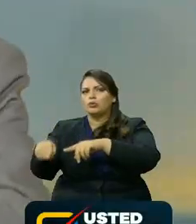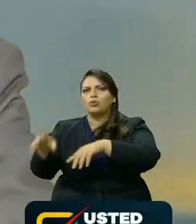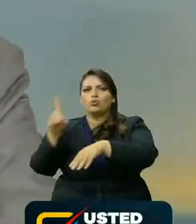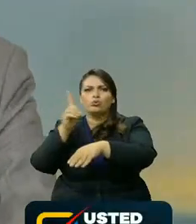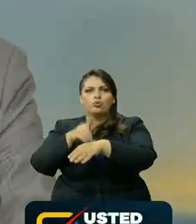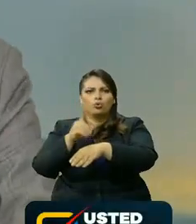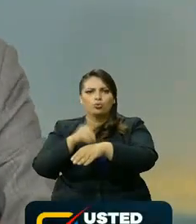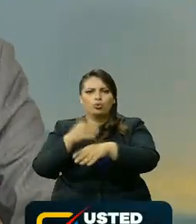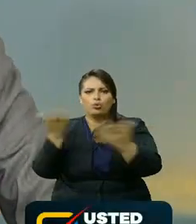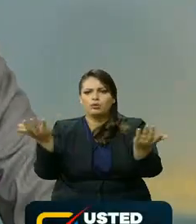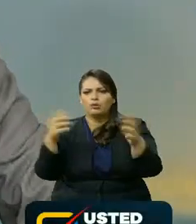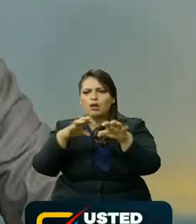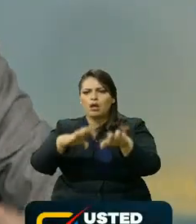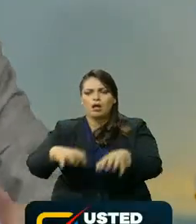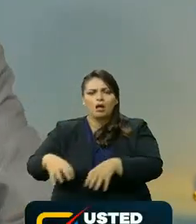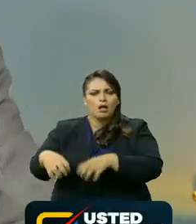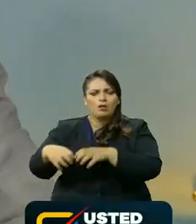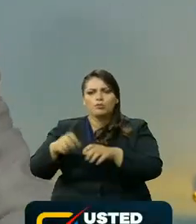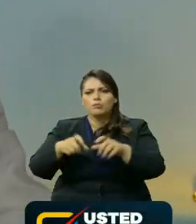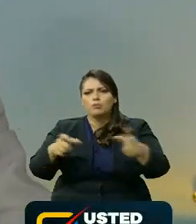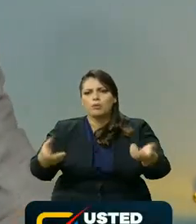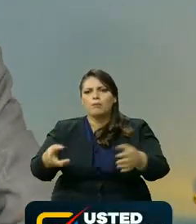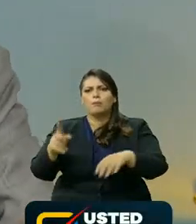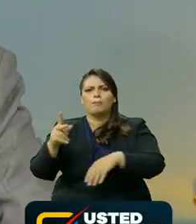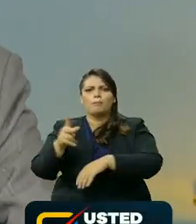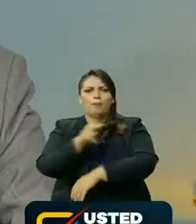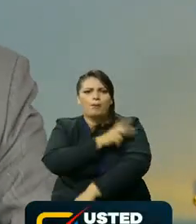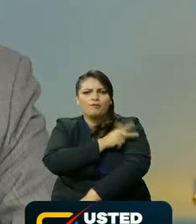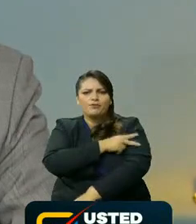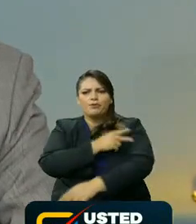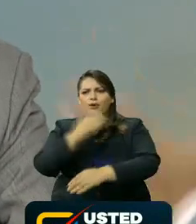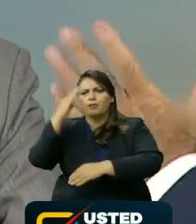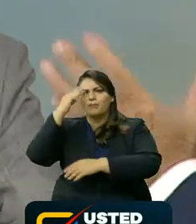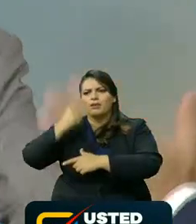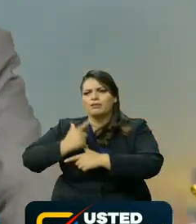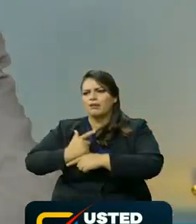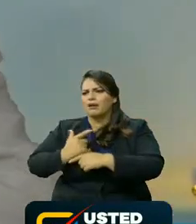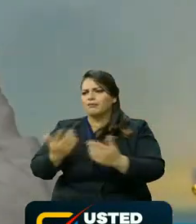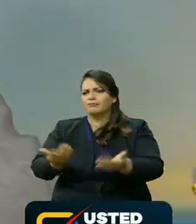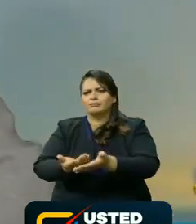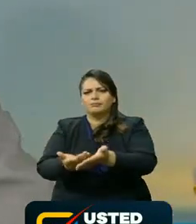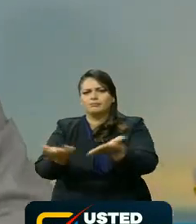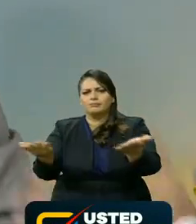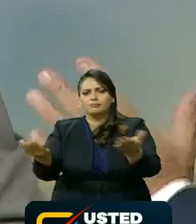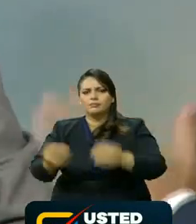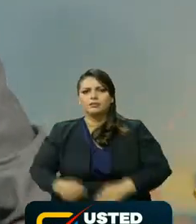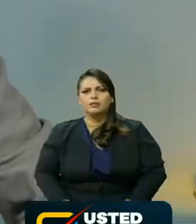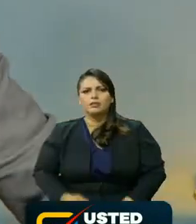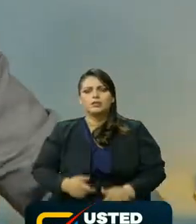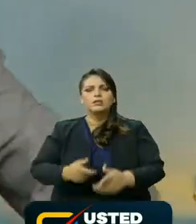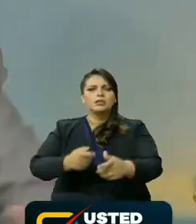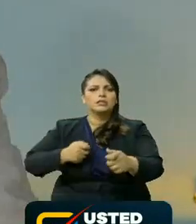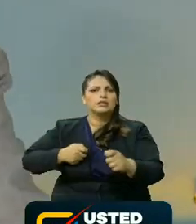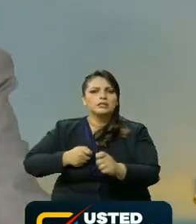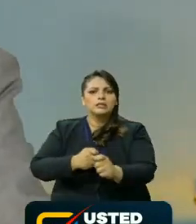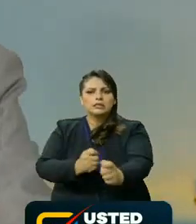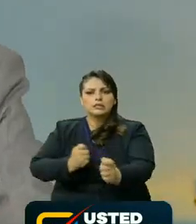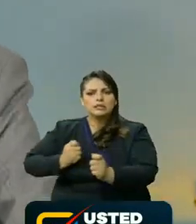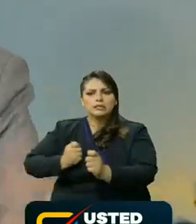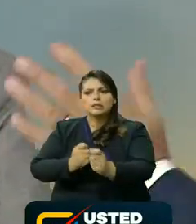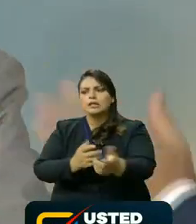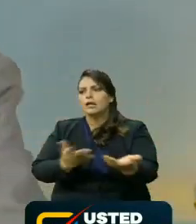veterinarios, agrónomos, profesores, militares. Esos son parte de la sociedad. Claro. La sociedad de carpinteros, la sociedad de